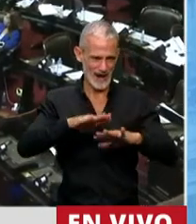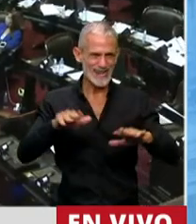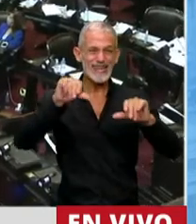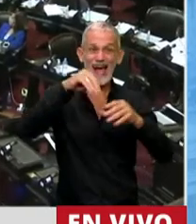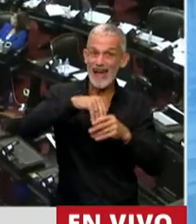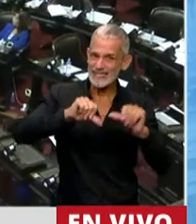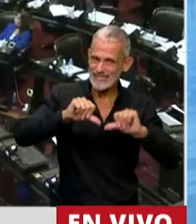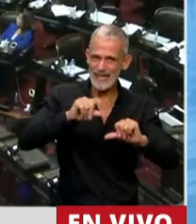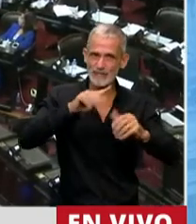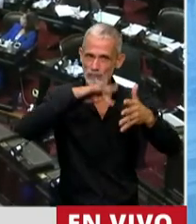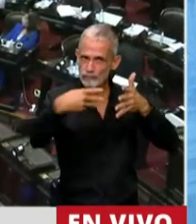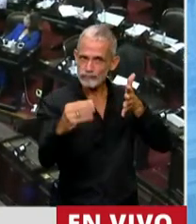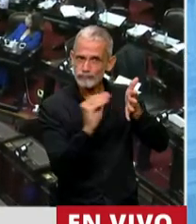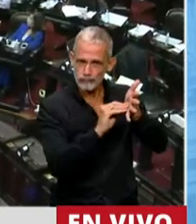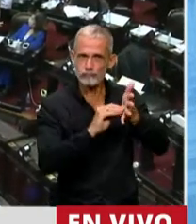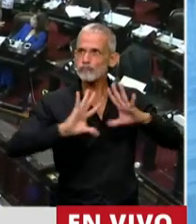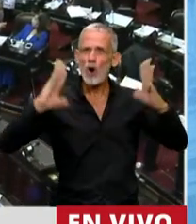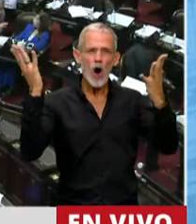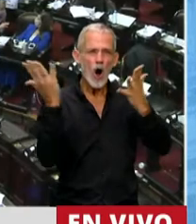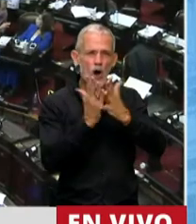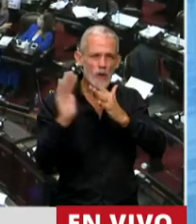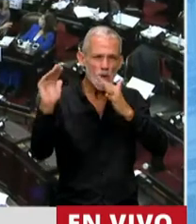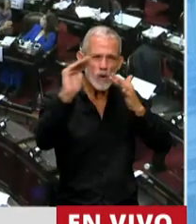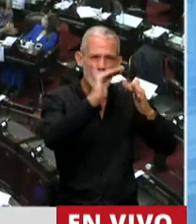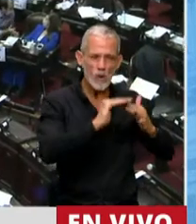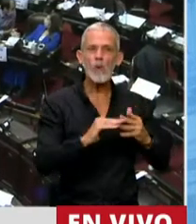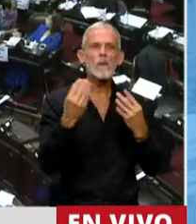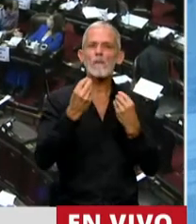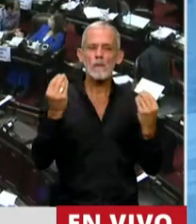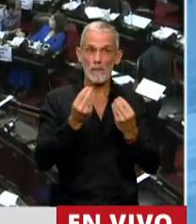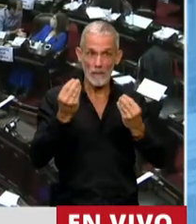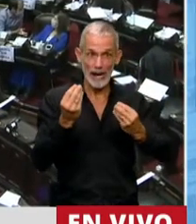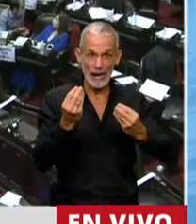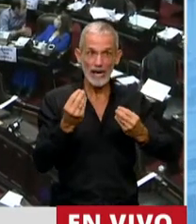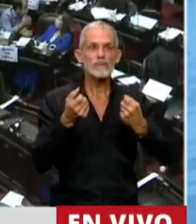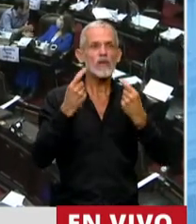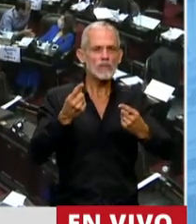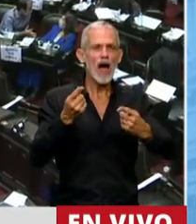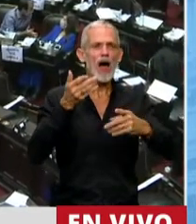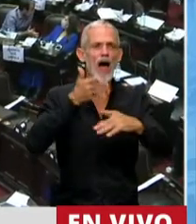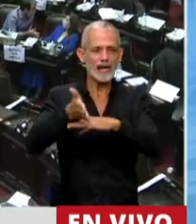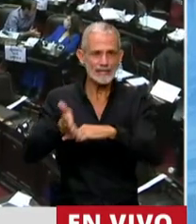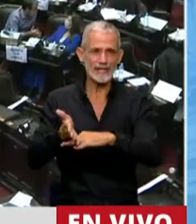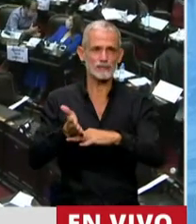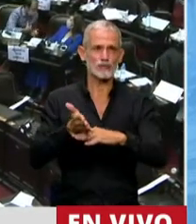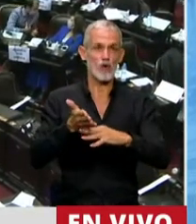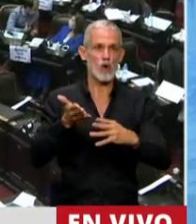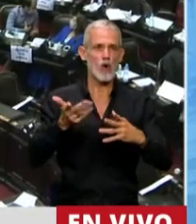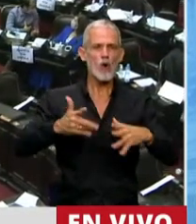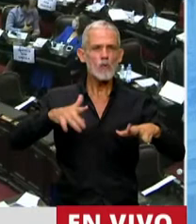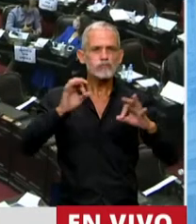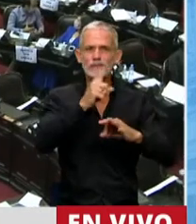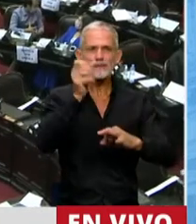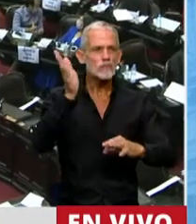señalado en el calendario universal con el fin de lograr el acceso y la participación plena